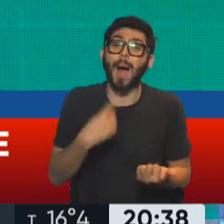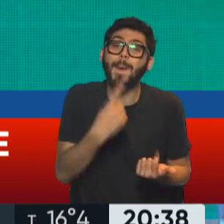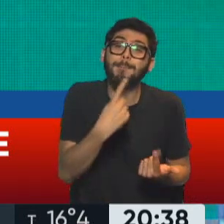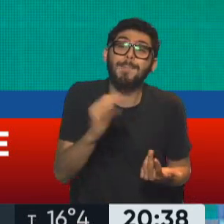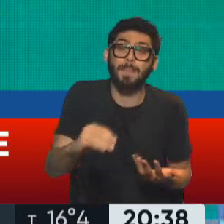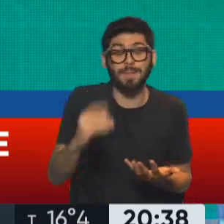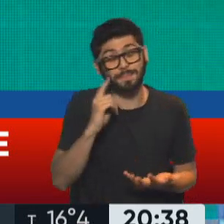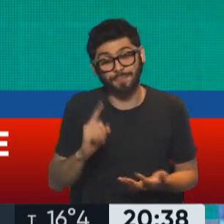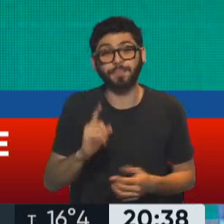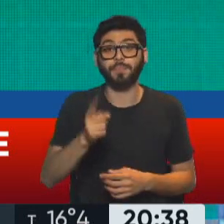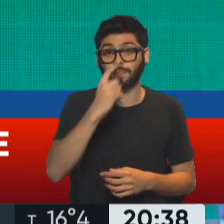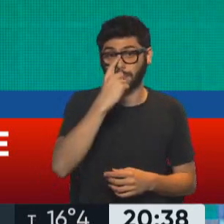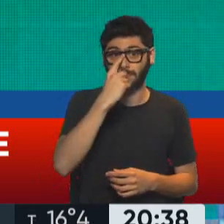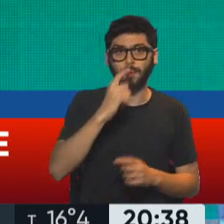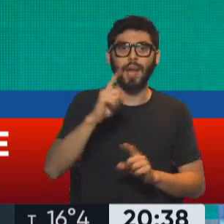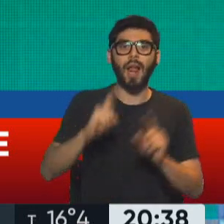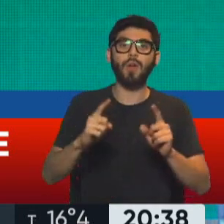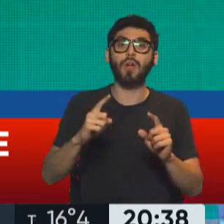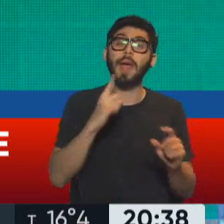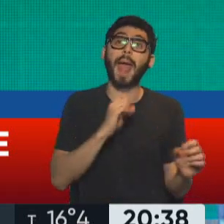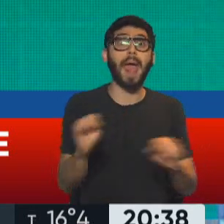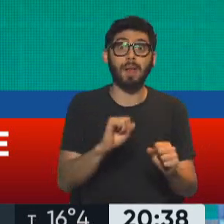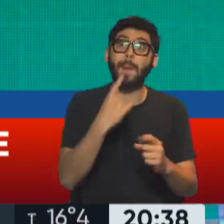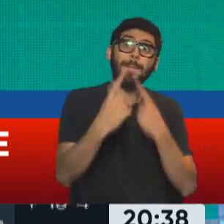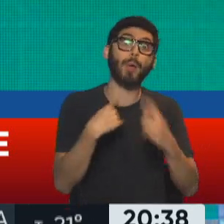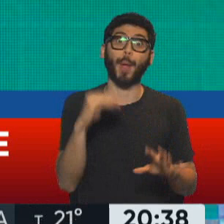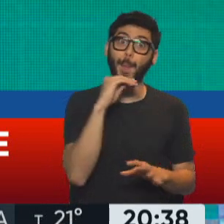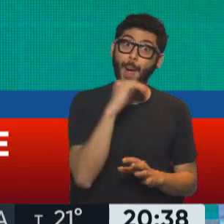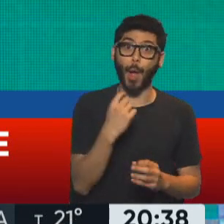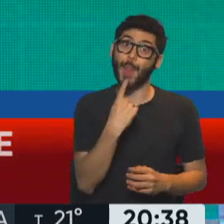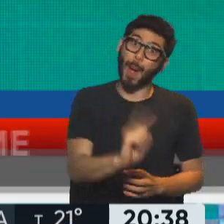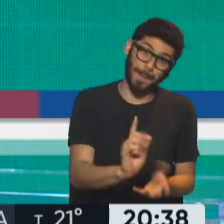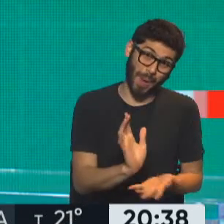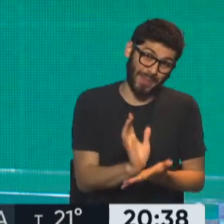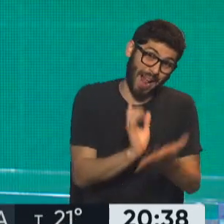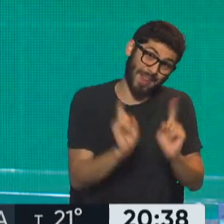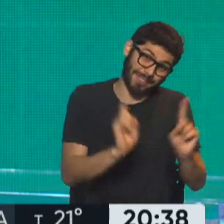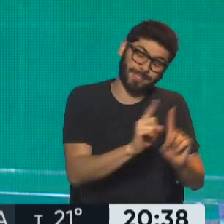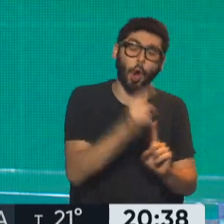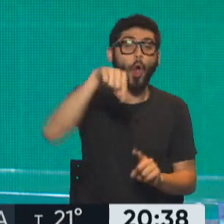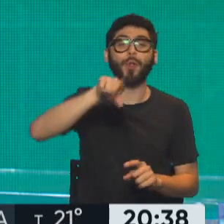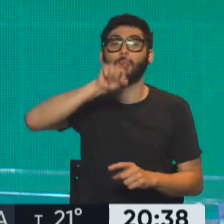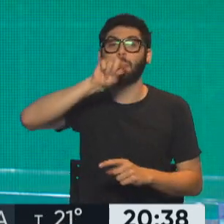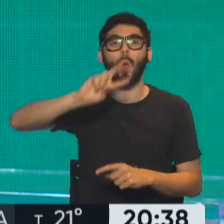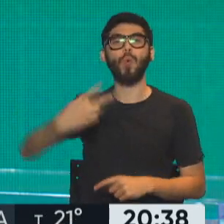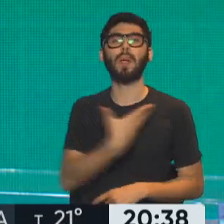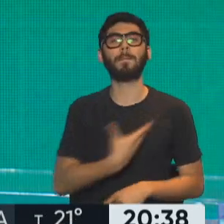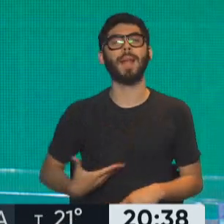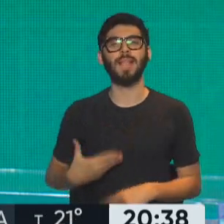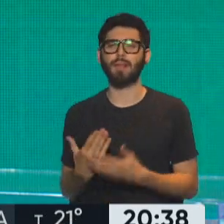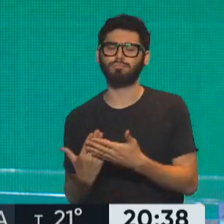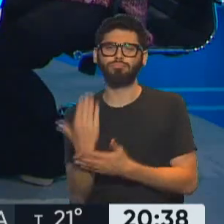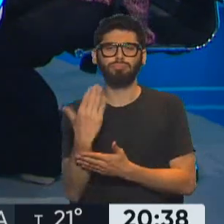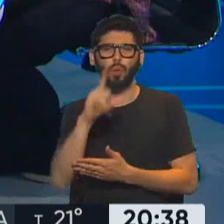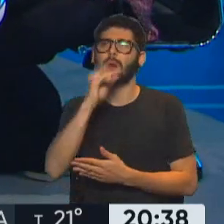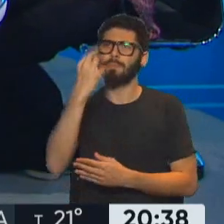escándalos que no fueron, escándalos que no son, repreguntas que no se hacen, hoy publicó un tuit la vicepresidenta. En realidad creo